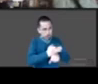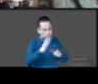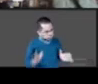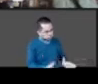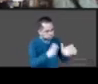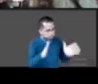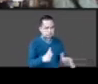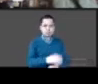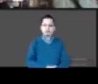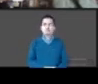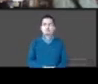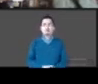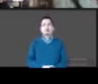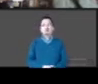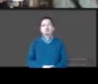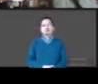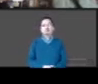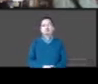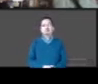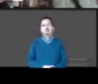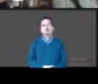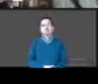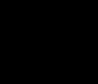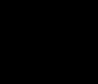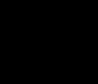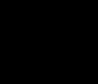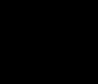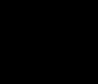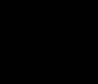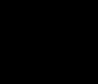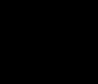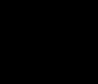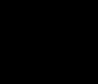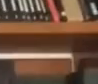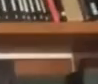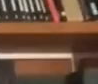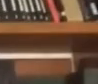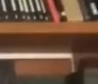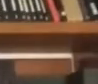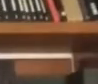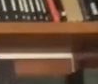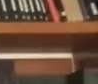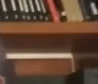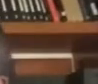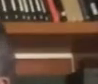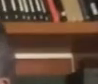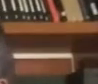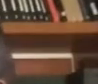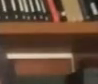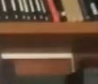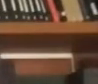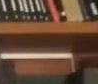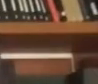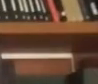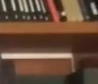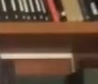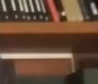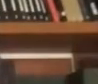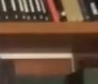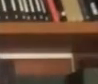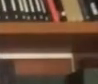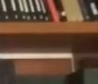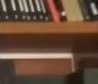muchas gracias donabor pues vamos a hacer la tercera intervención en esta en esta segunda